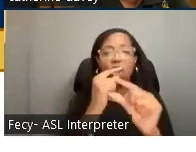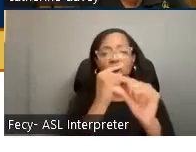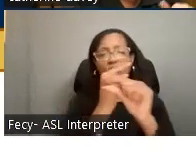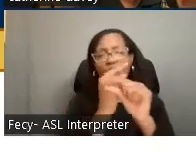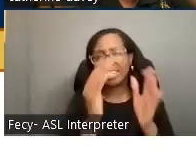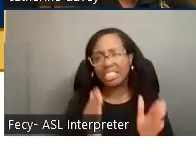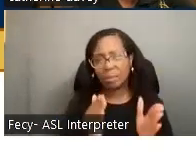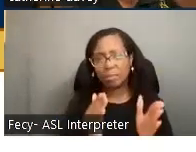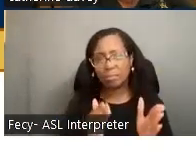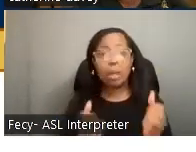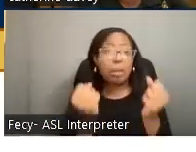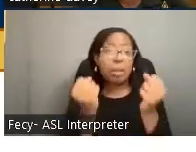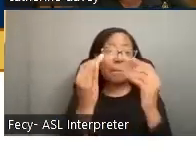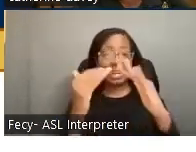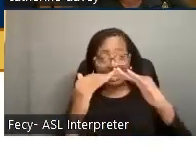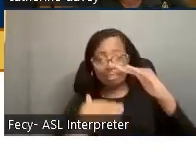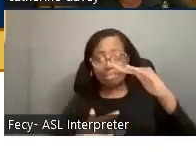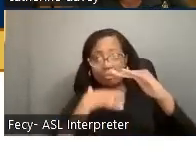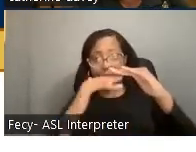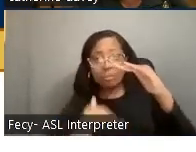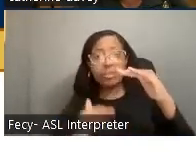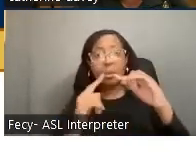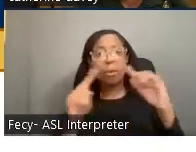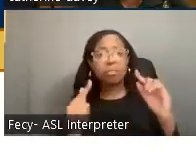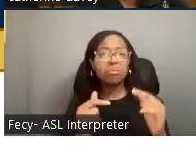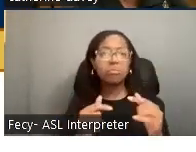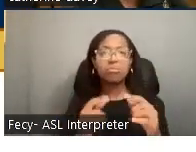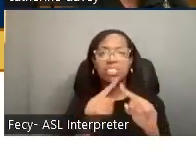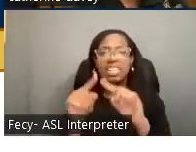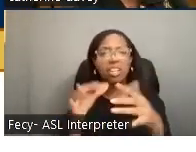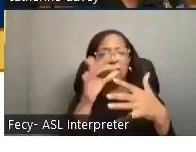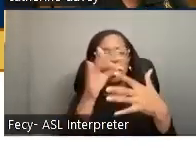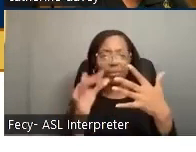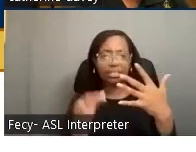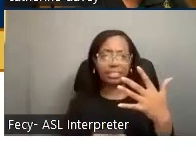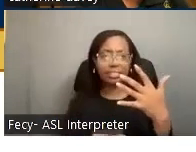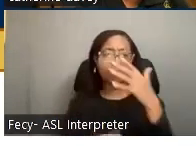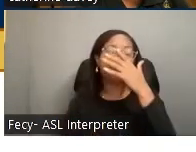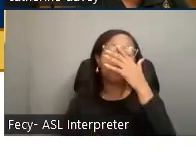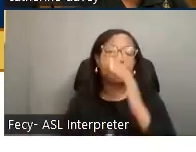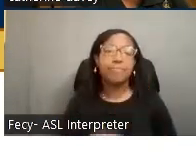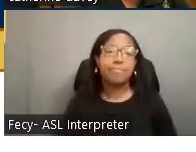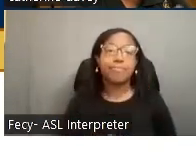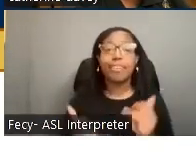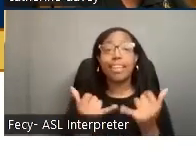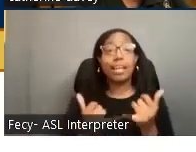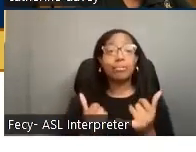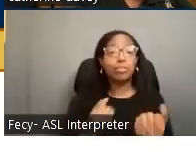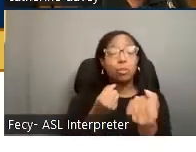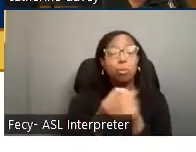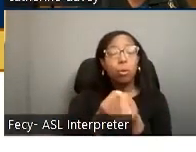tutela, ¿verdad? Hay muchas cosas en el medio, pero esas son las opciones. Bien,